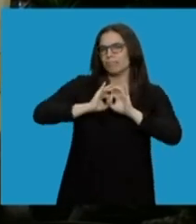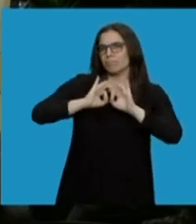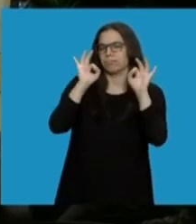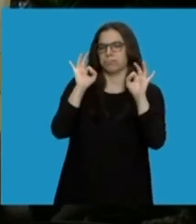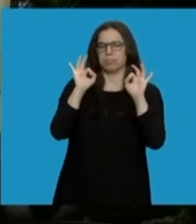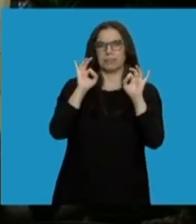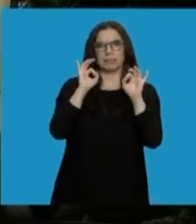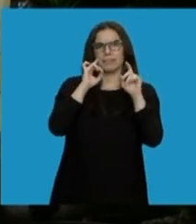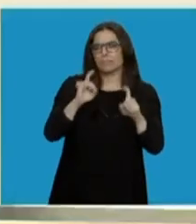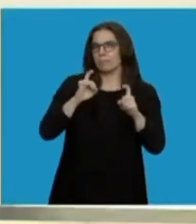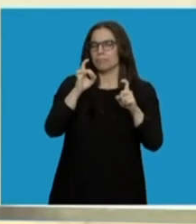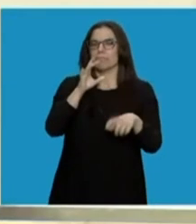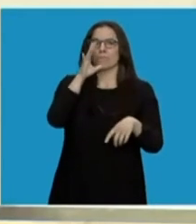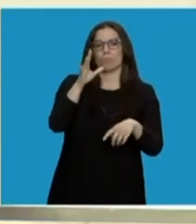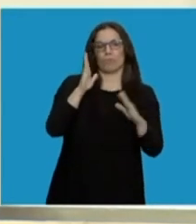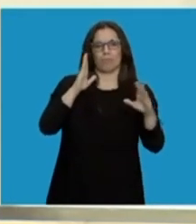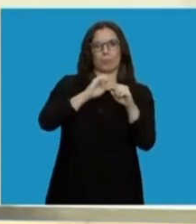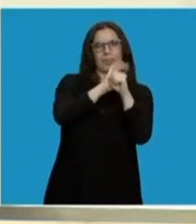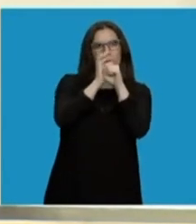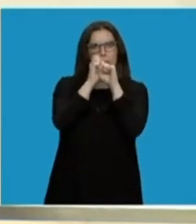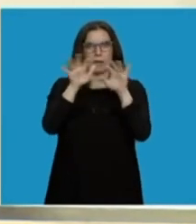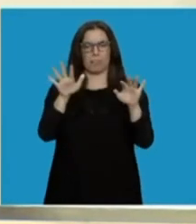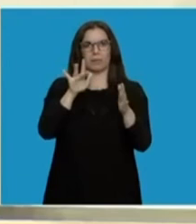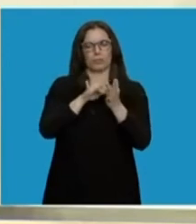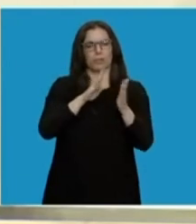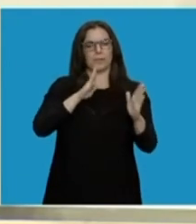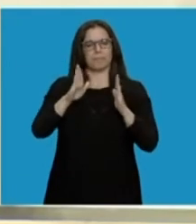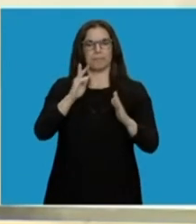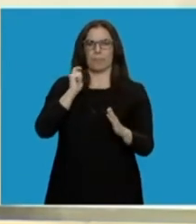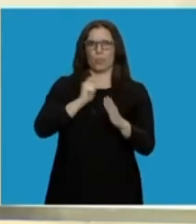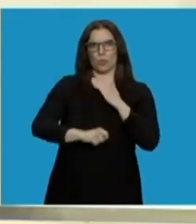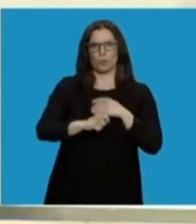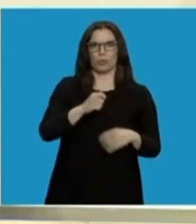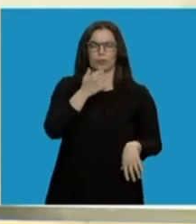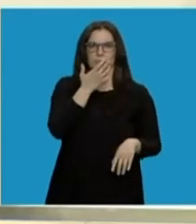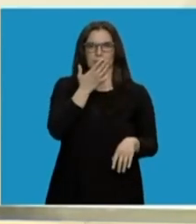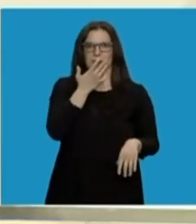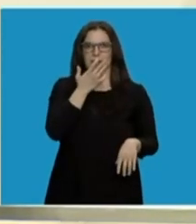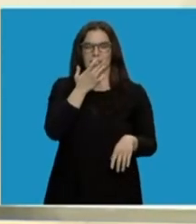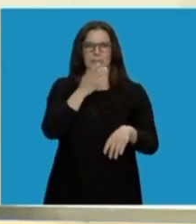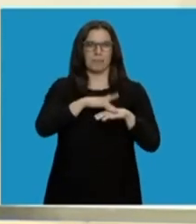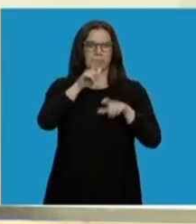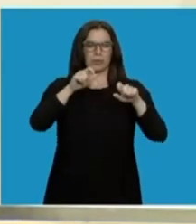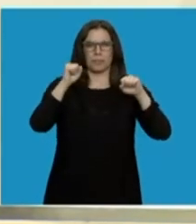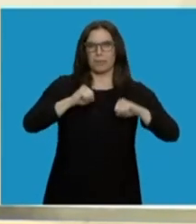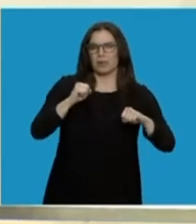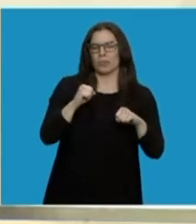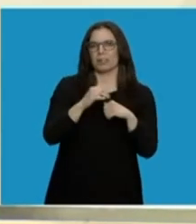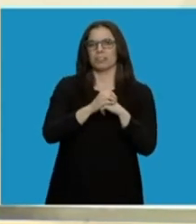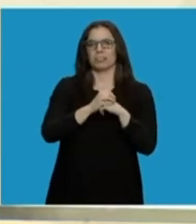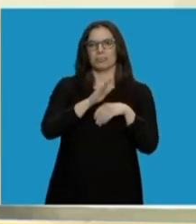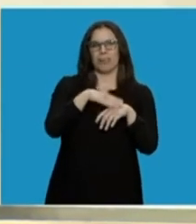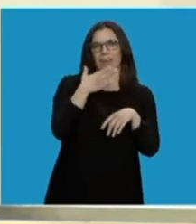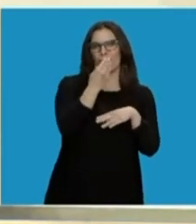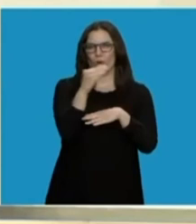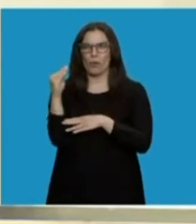pandemia. Han sido momentos muy duros para las personas mayores, para los